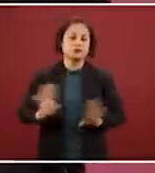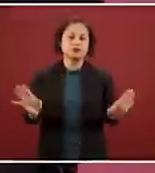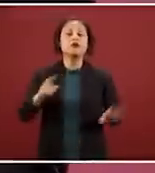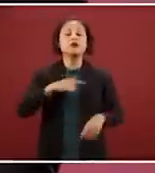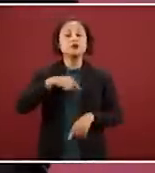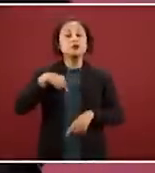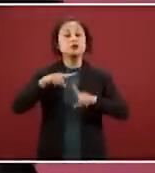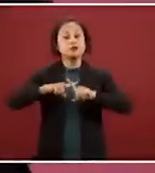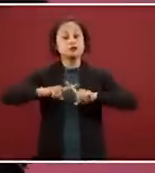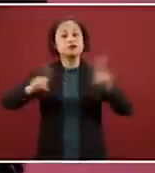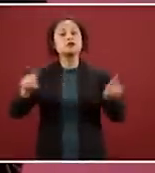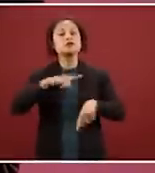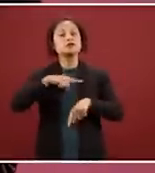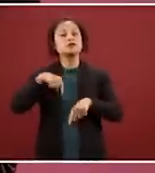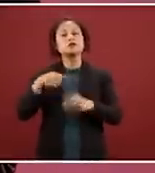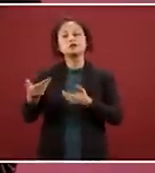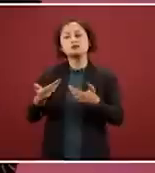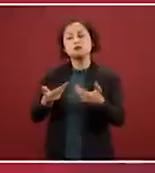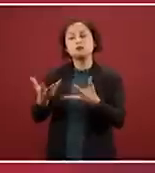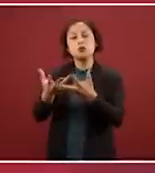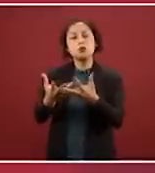Nosotros somos pacifistas.